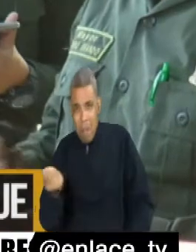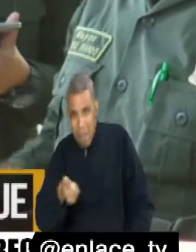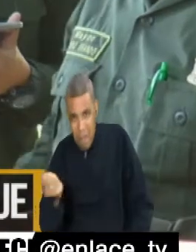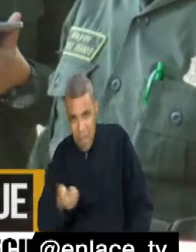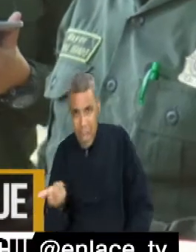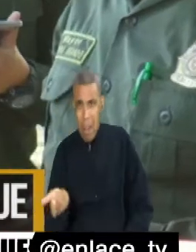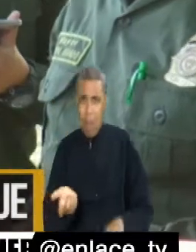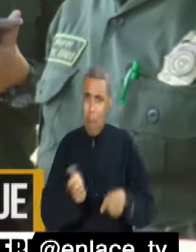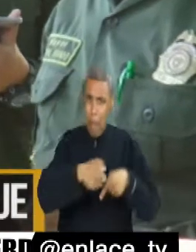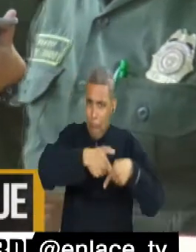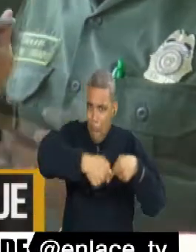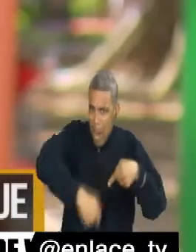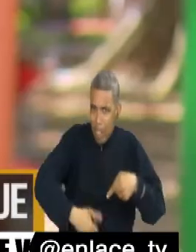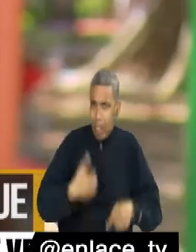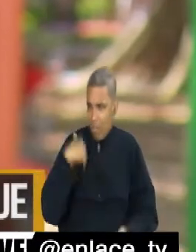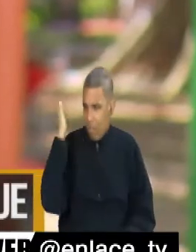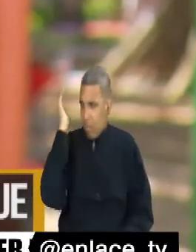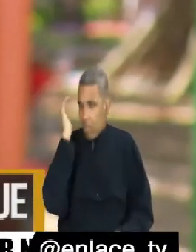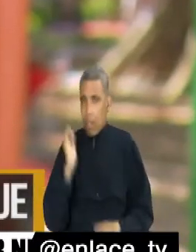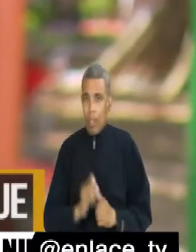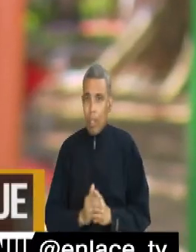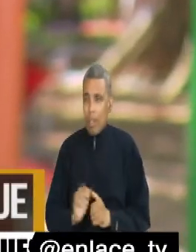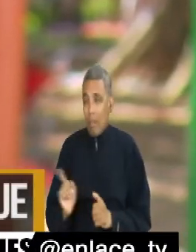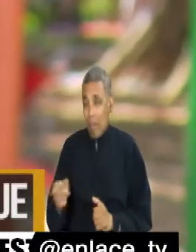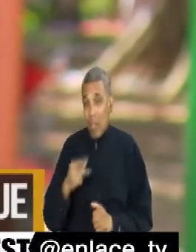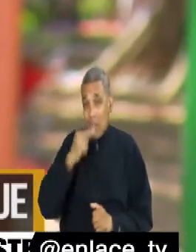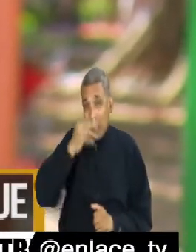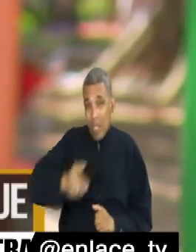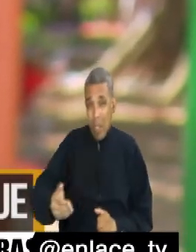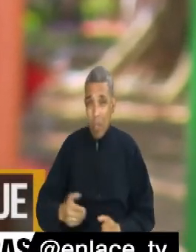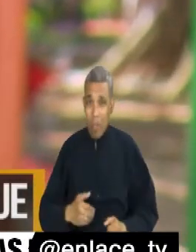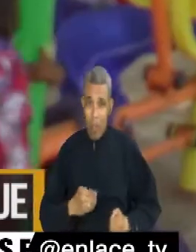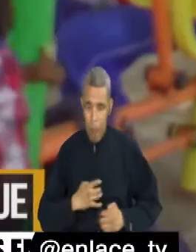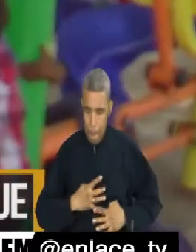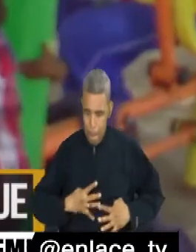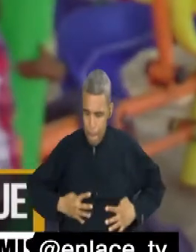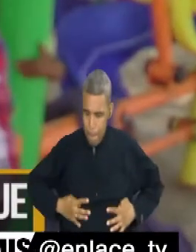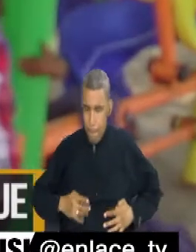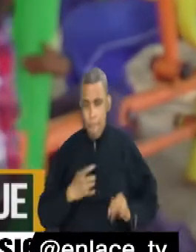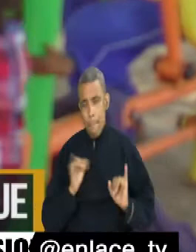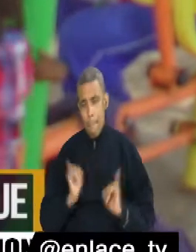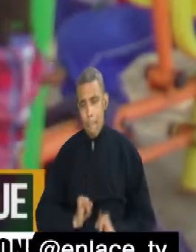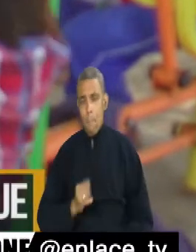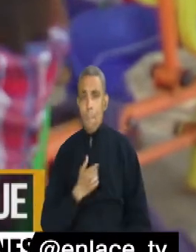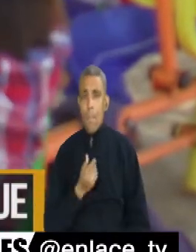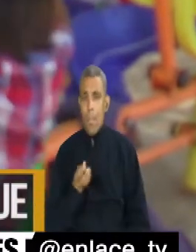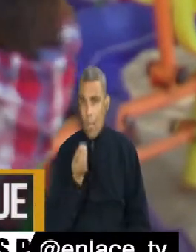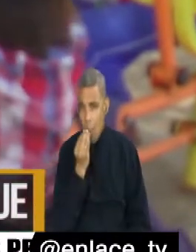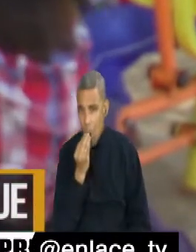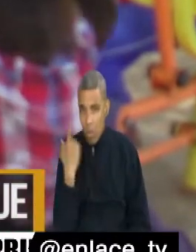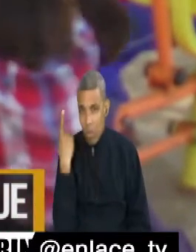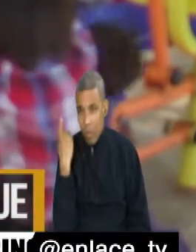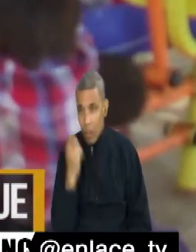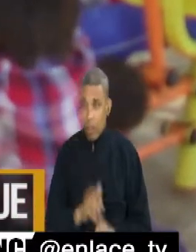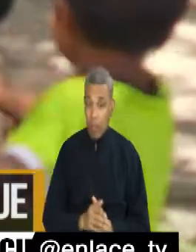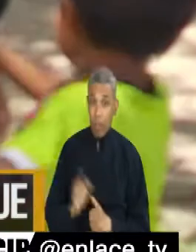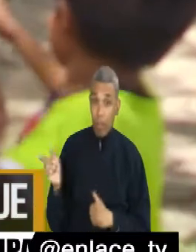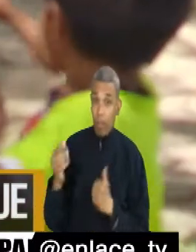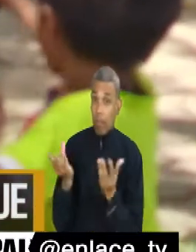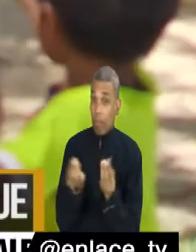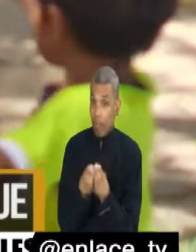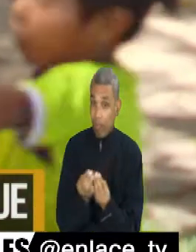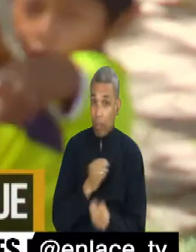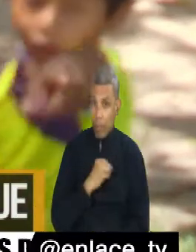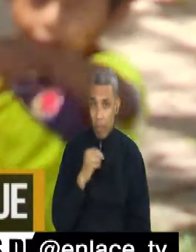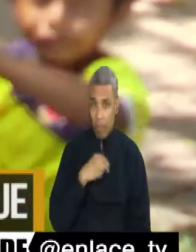pone nutrición así. 6 niños, 2 bebés y 11 adultos, entre ellas 2 mujeres embarazadas, hacen parte de esta familia de yupas. Las